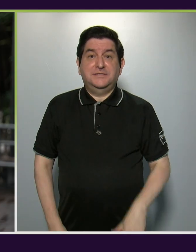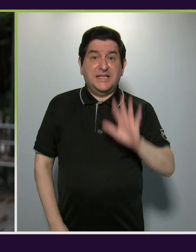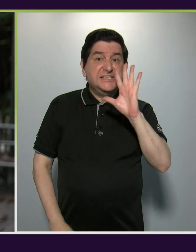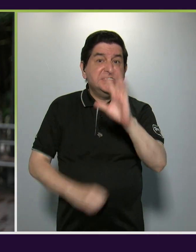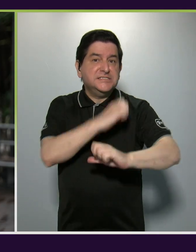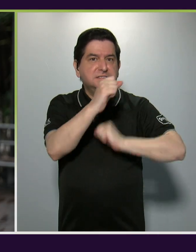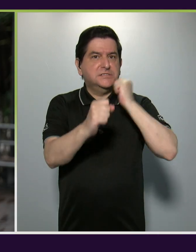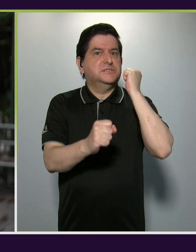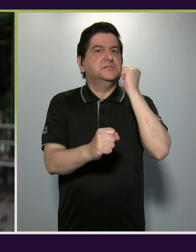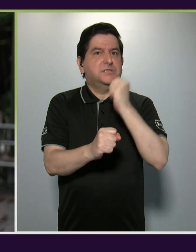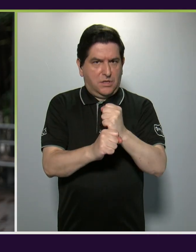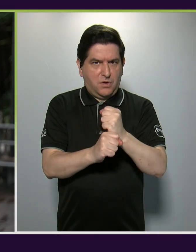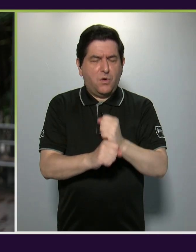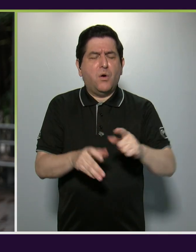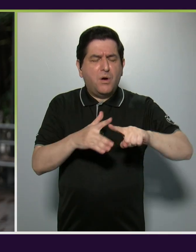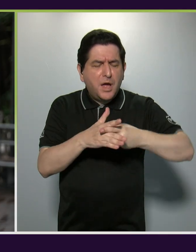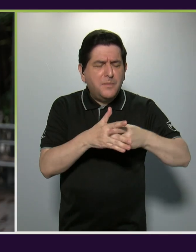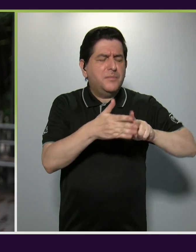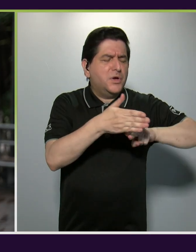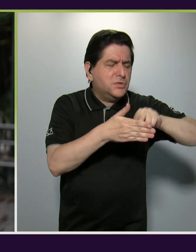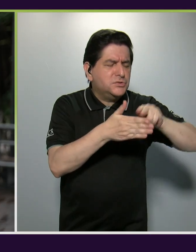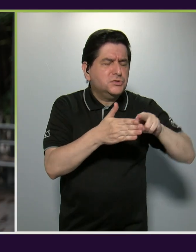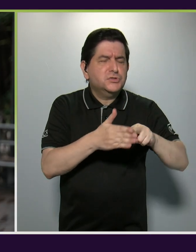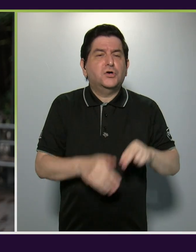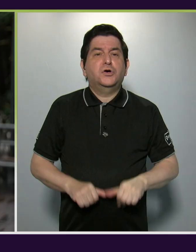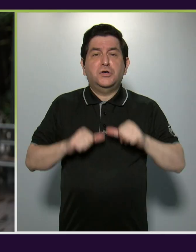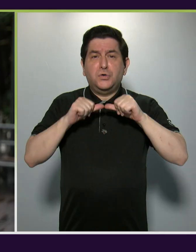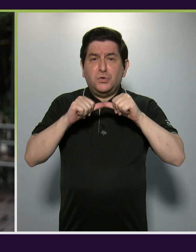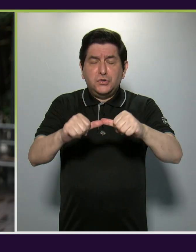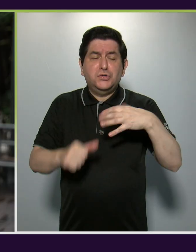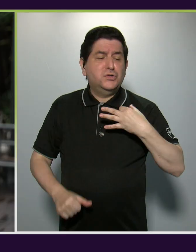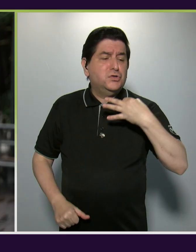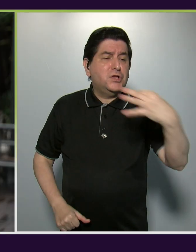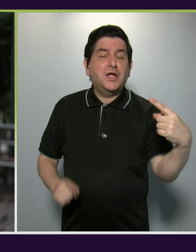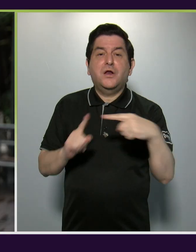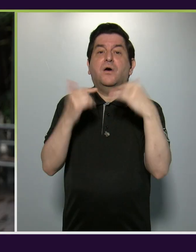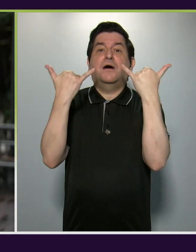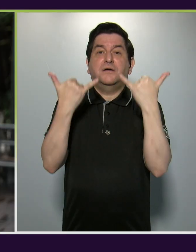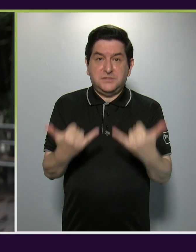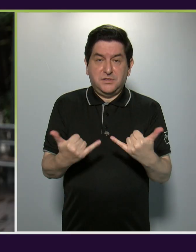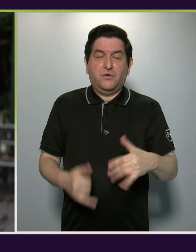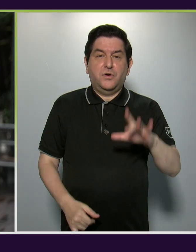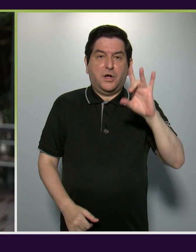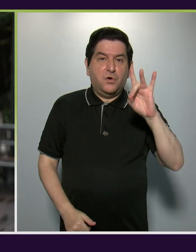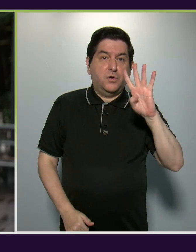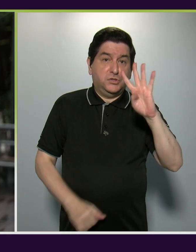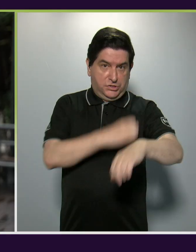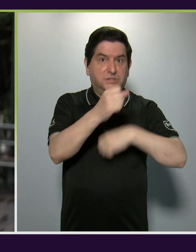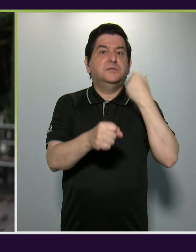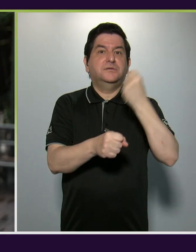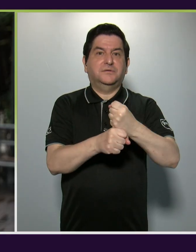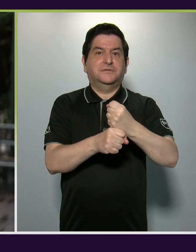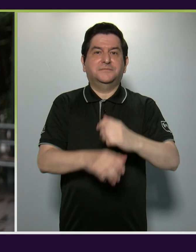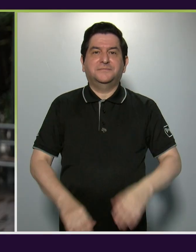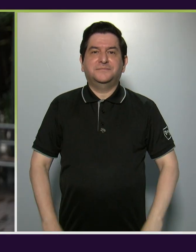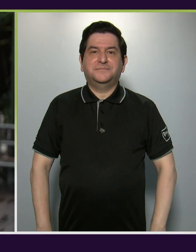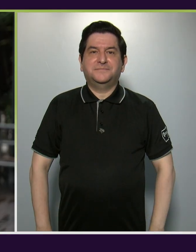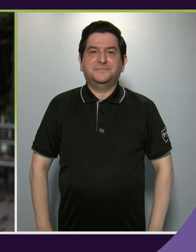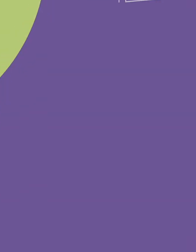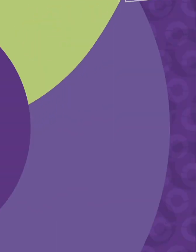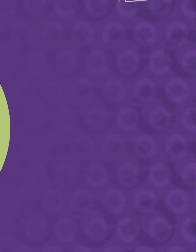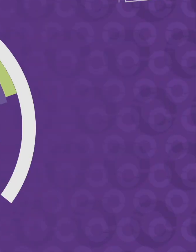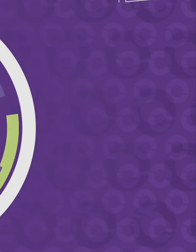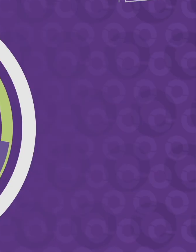5 años de edad empezó a pintar y lo ha hecho cada día de su vida hasta hoy, a sus 84 años.